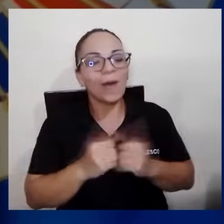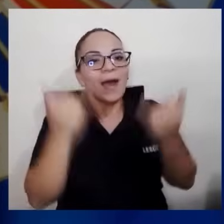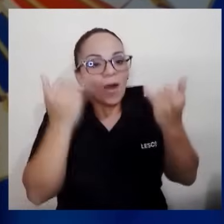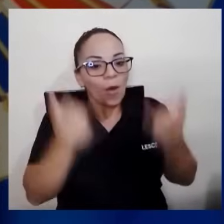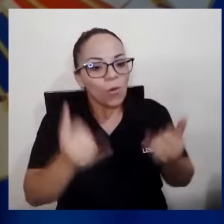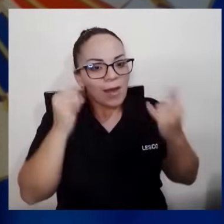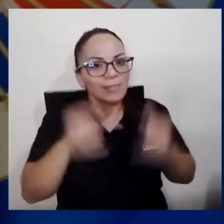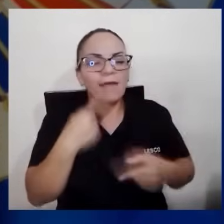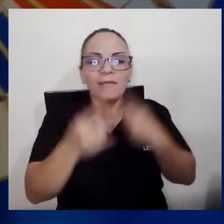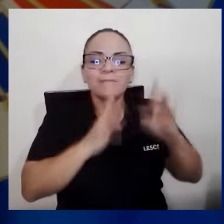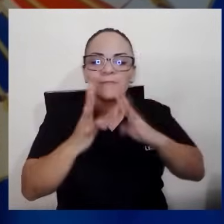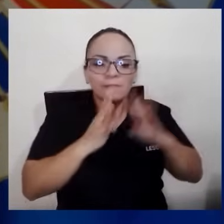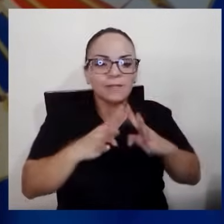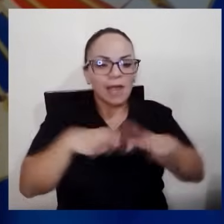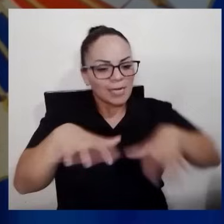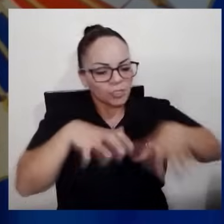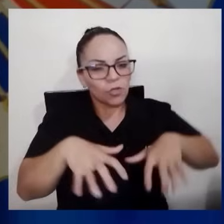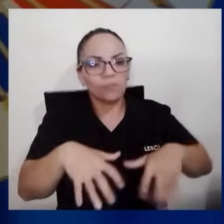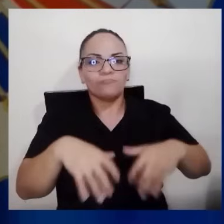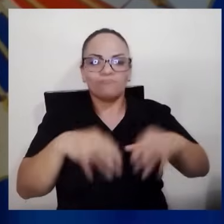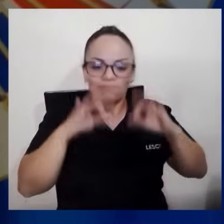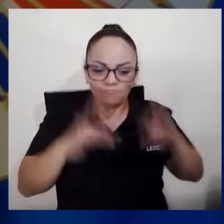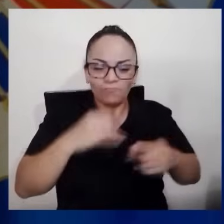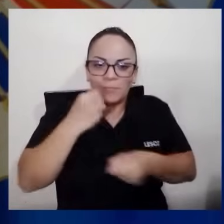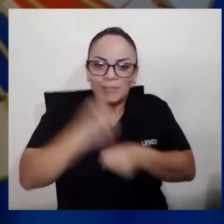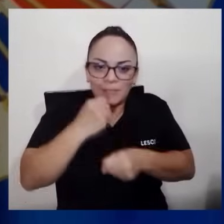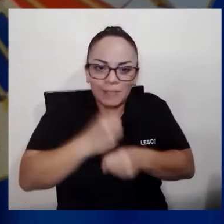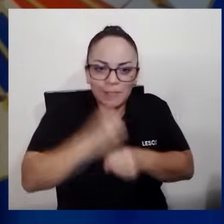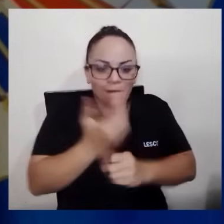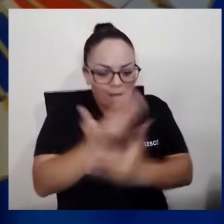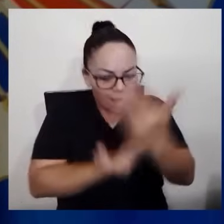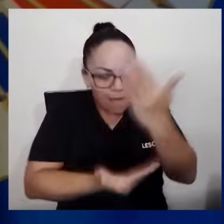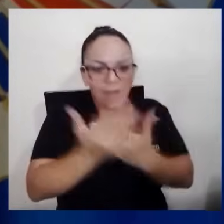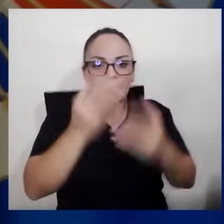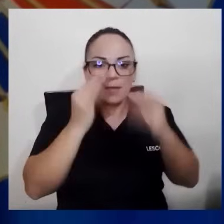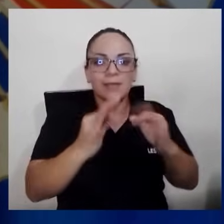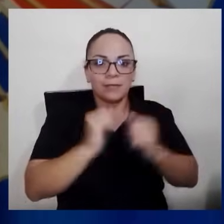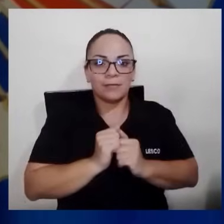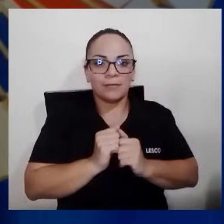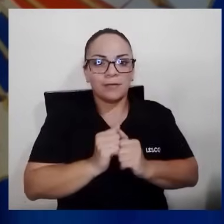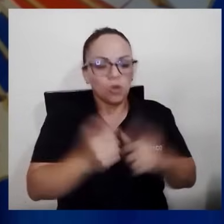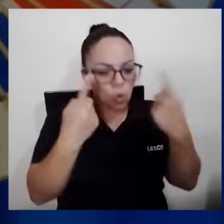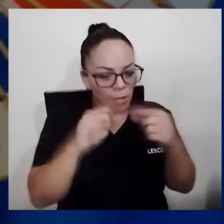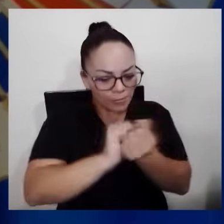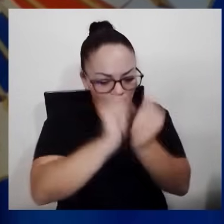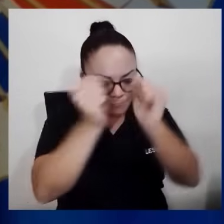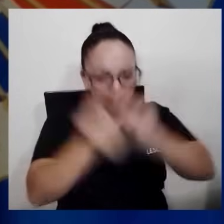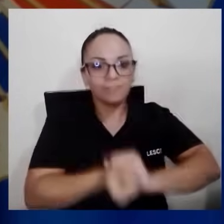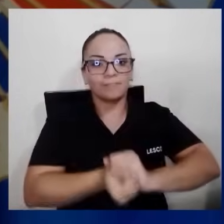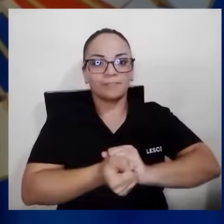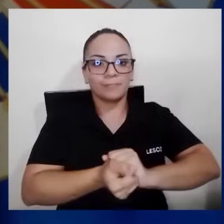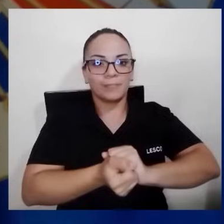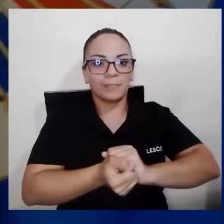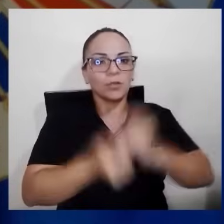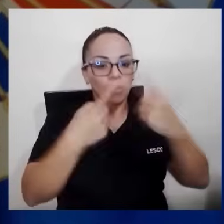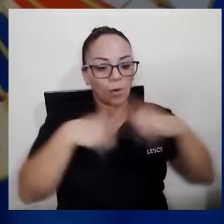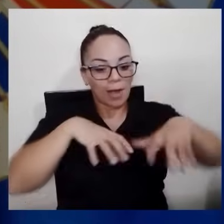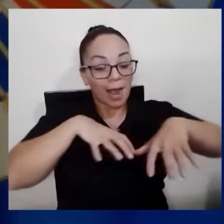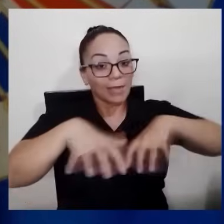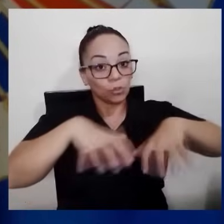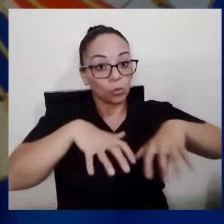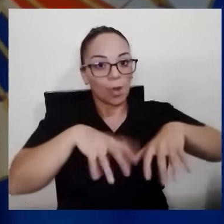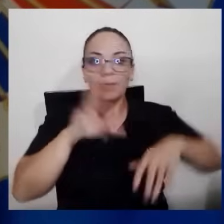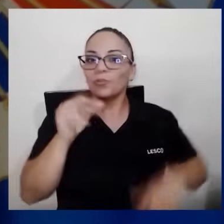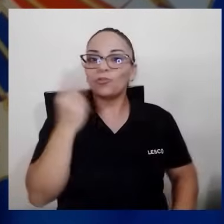mano trabajadora y transformadora que actúa no solo que habla